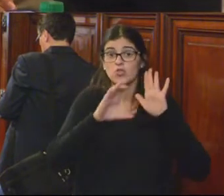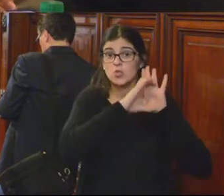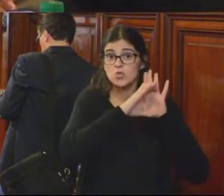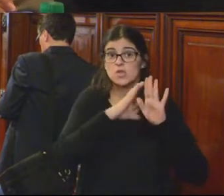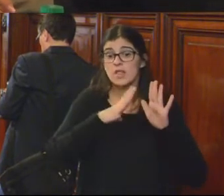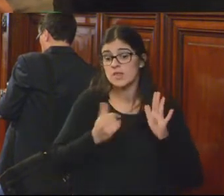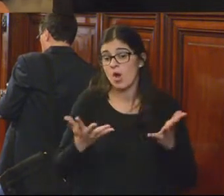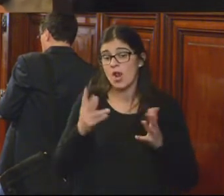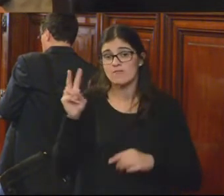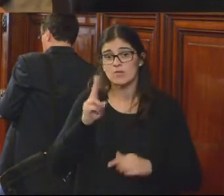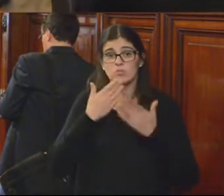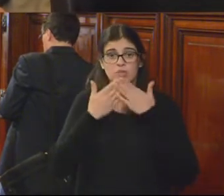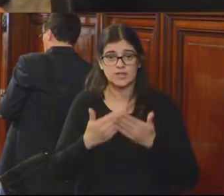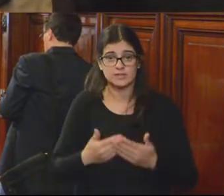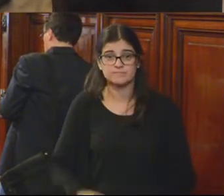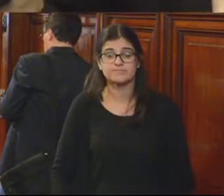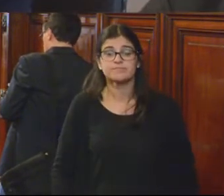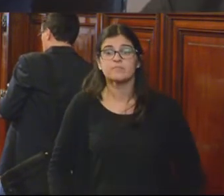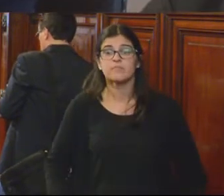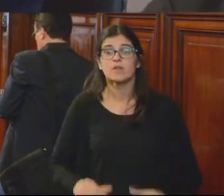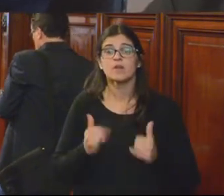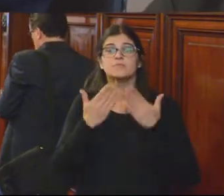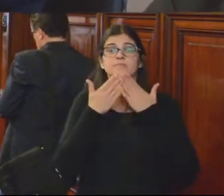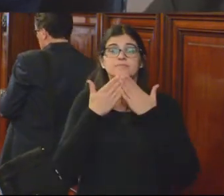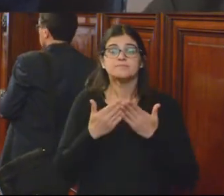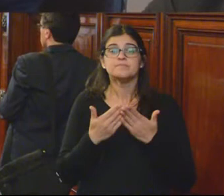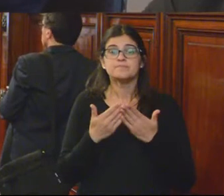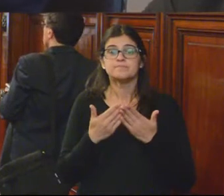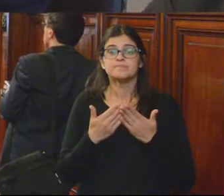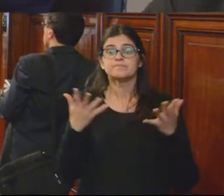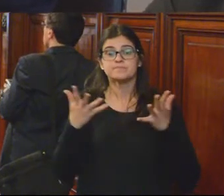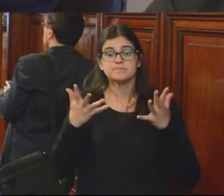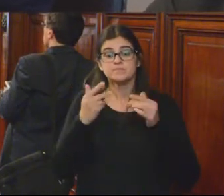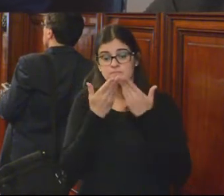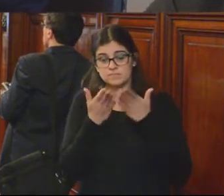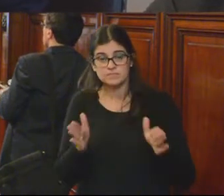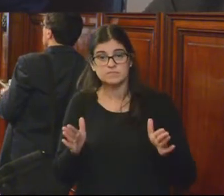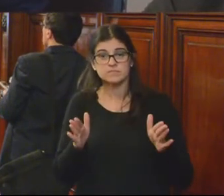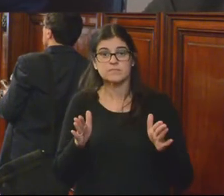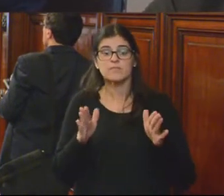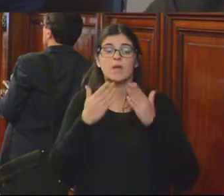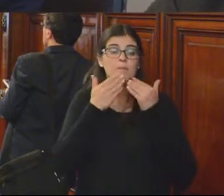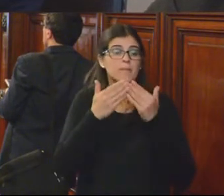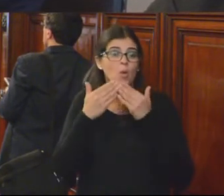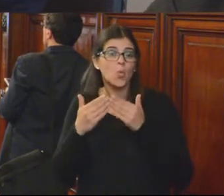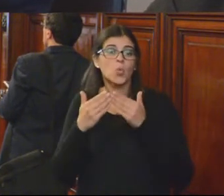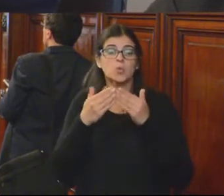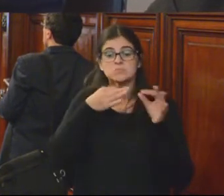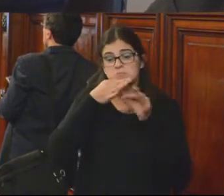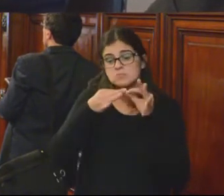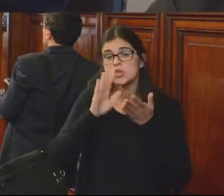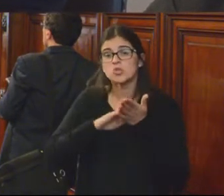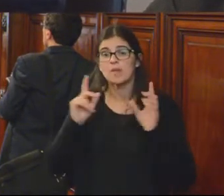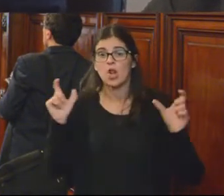estamos viviendo en Venezuela. Muchas gracias. Muchas gracias. Vamos a iniciar las preguntas, comentarios, intervenciones de la